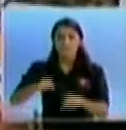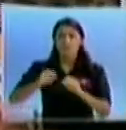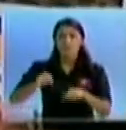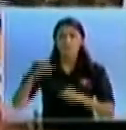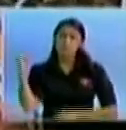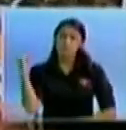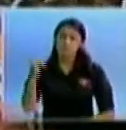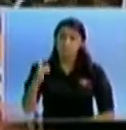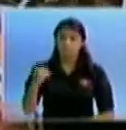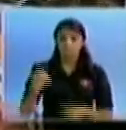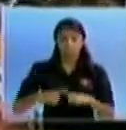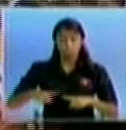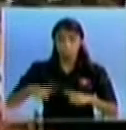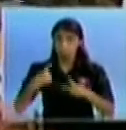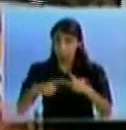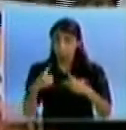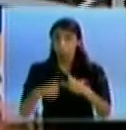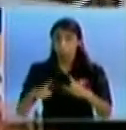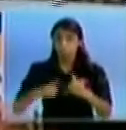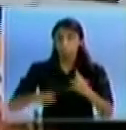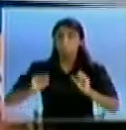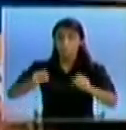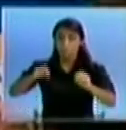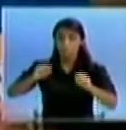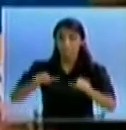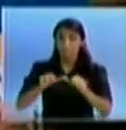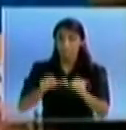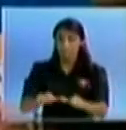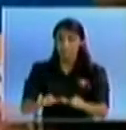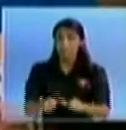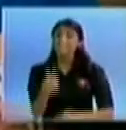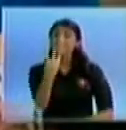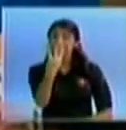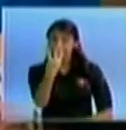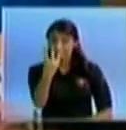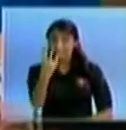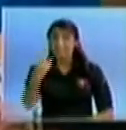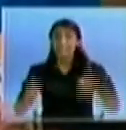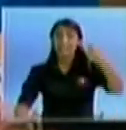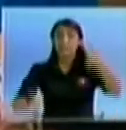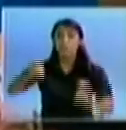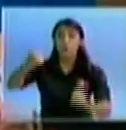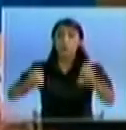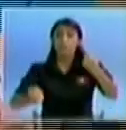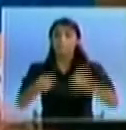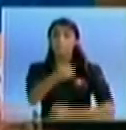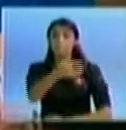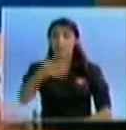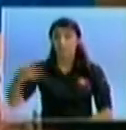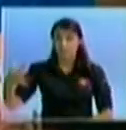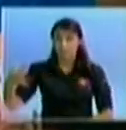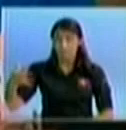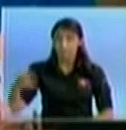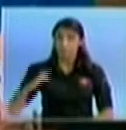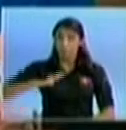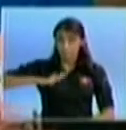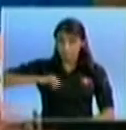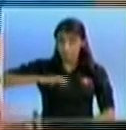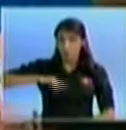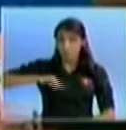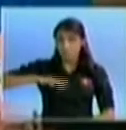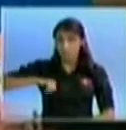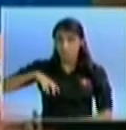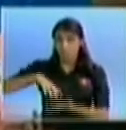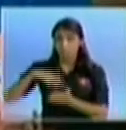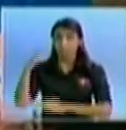un grupo de motorizados y las tres camionetas blancas. Los funcionarios policiales